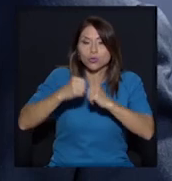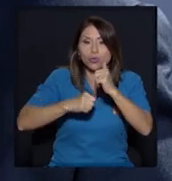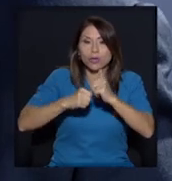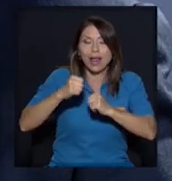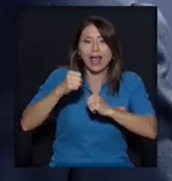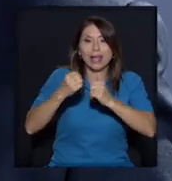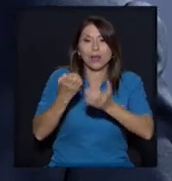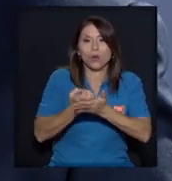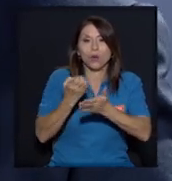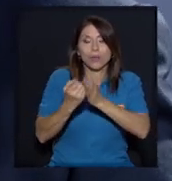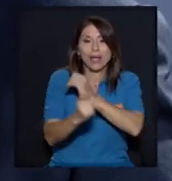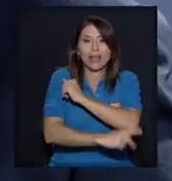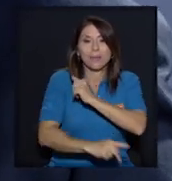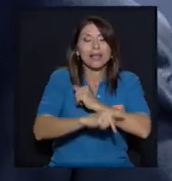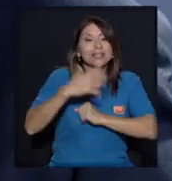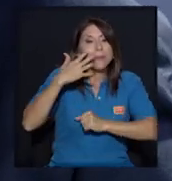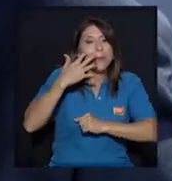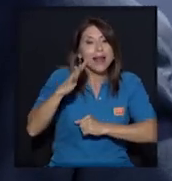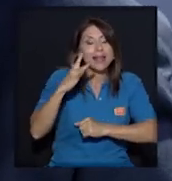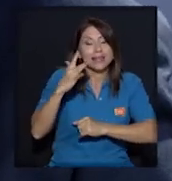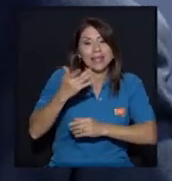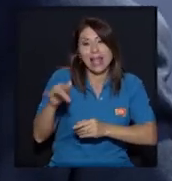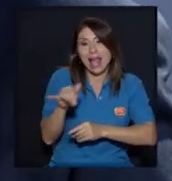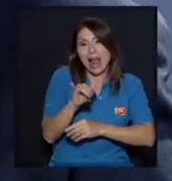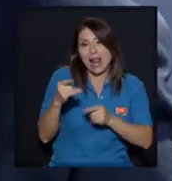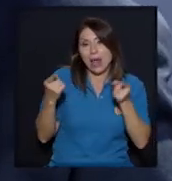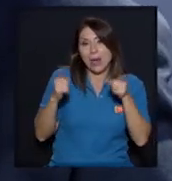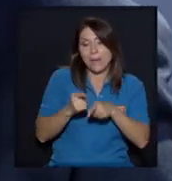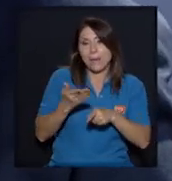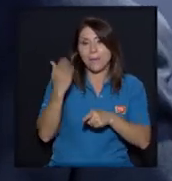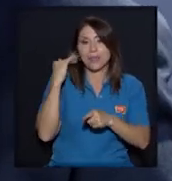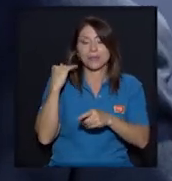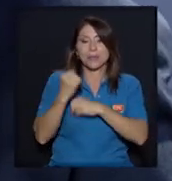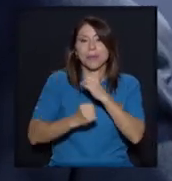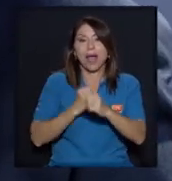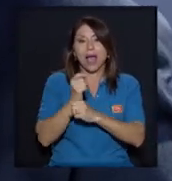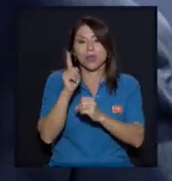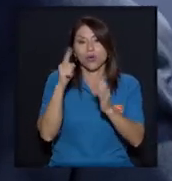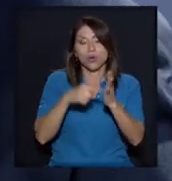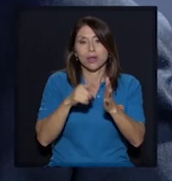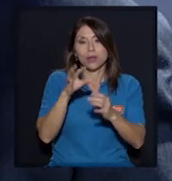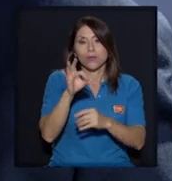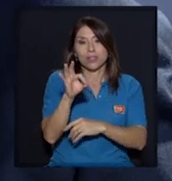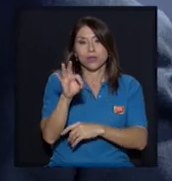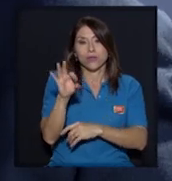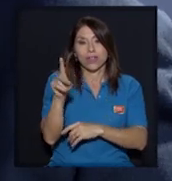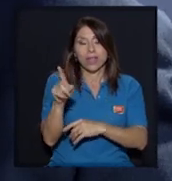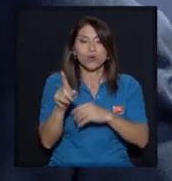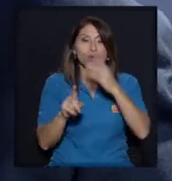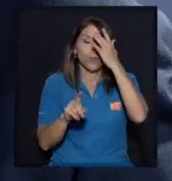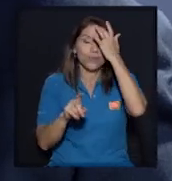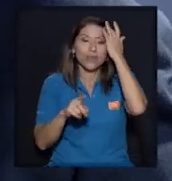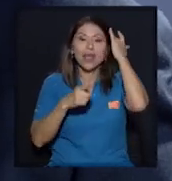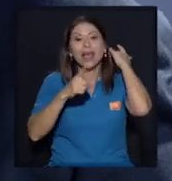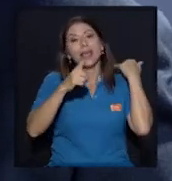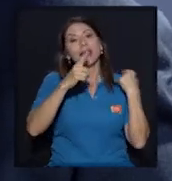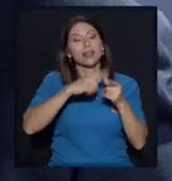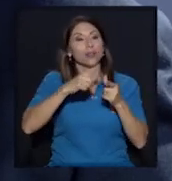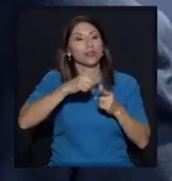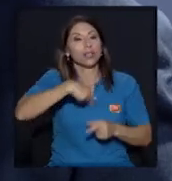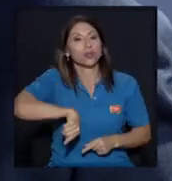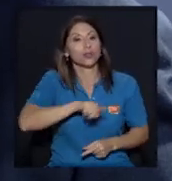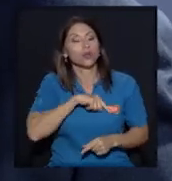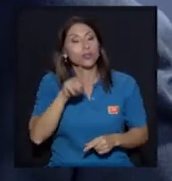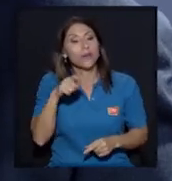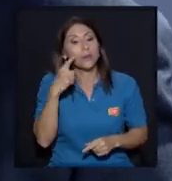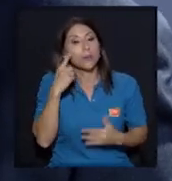año 91. Entonces, para hacer un ejemplo más concreto, podemos estar haciendo la medición de cuál es la variación de